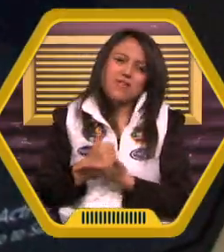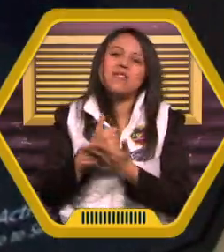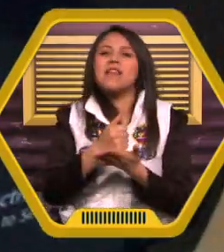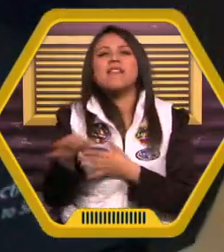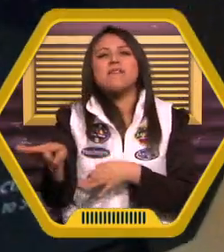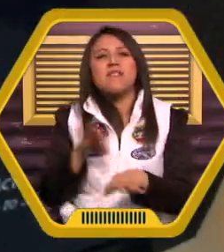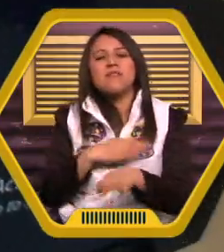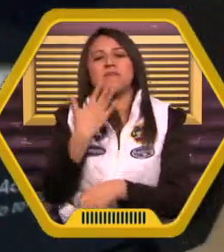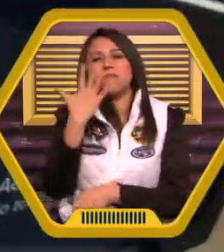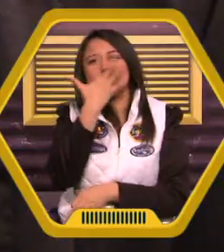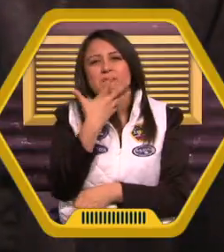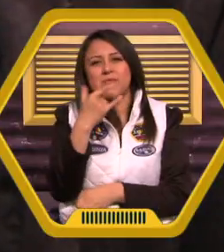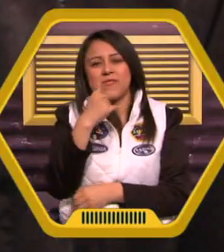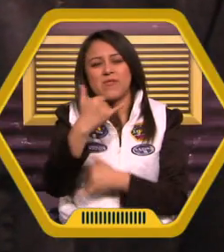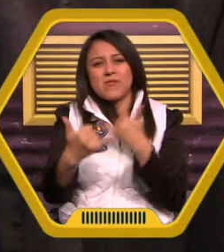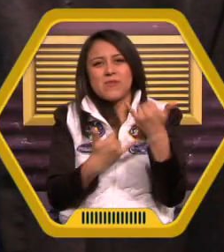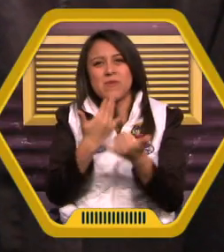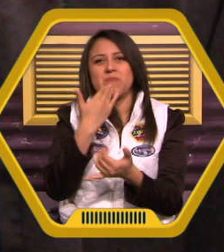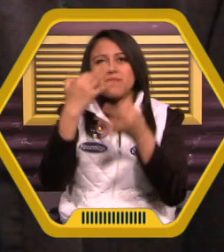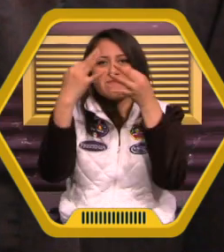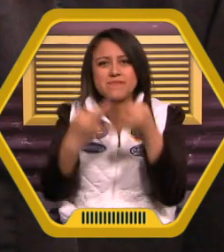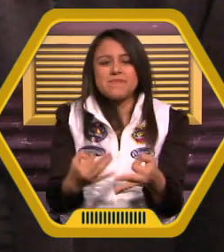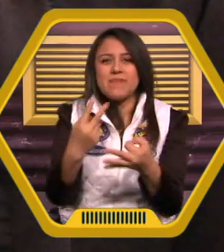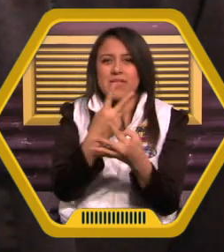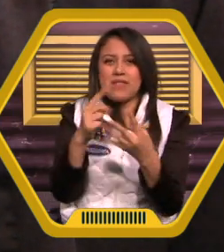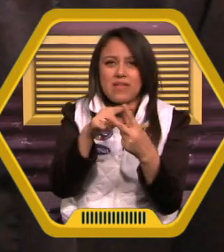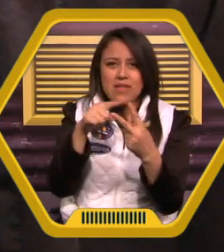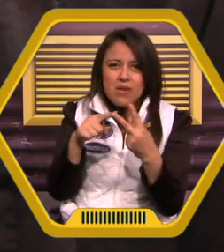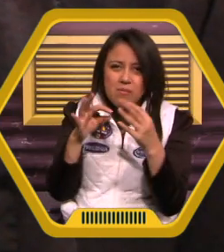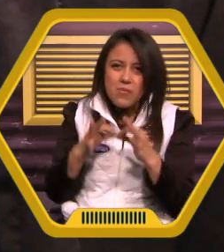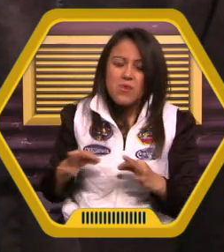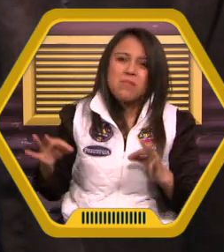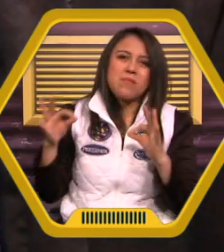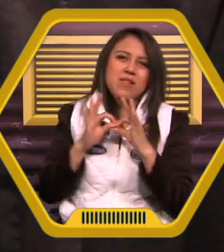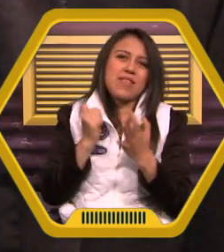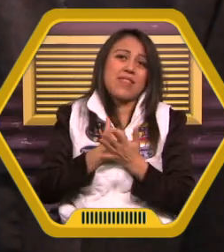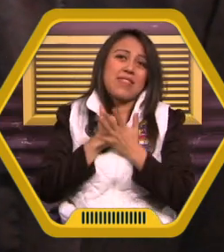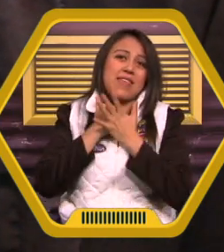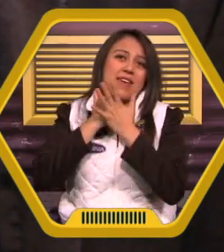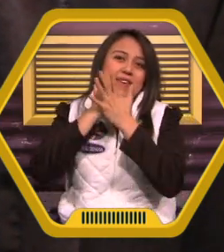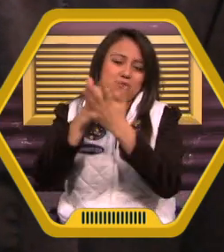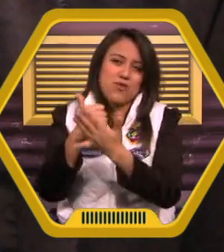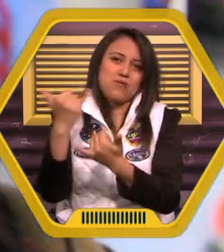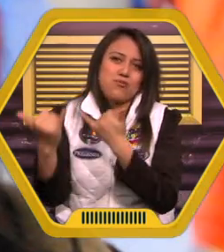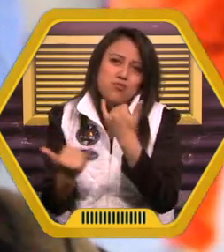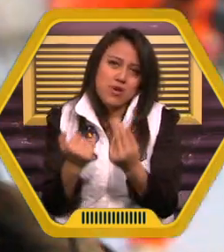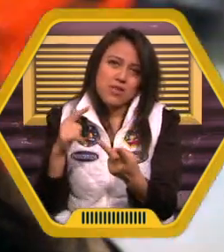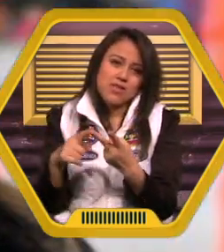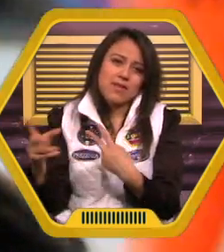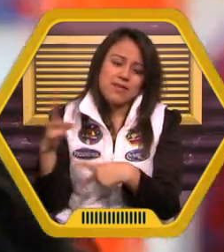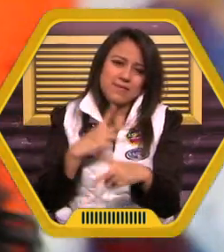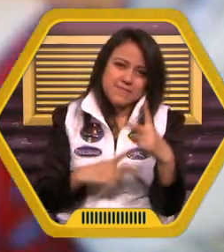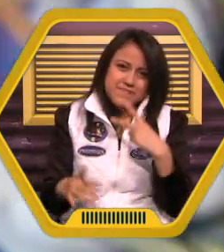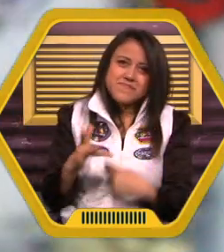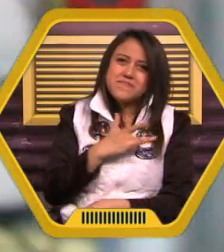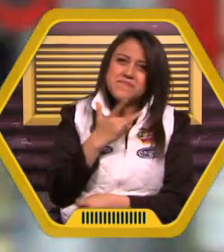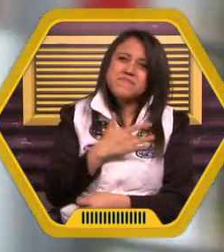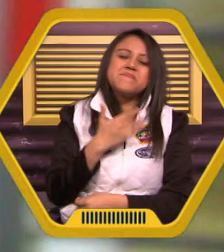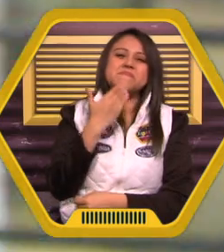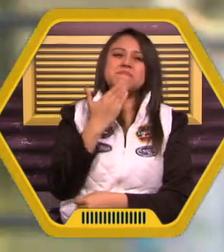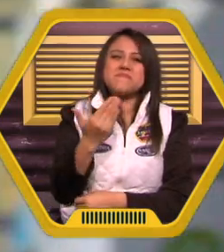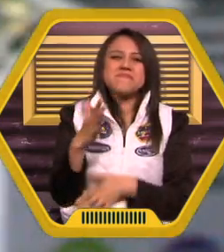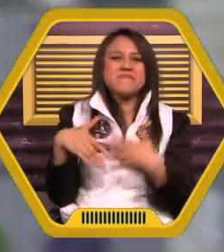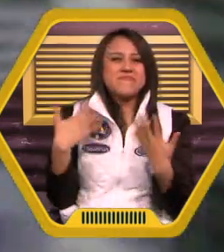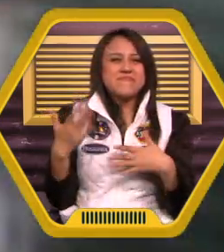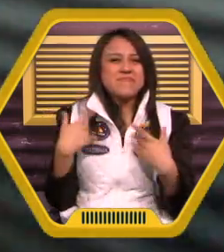este fantástico juego. Se llevan lo mejor de los dos mundos, ayudan a una noble causa, traen un juguete y además se pasan un super rato